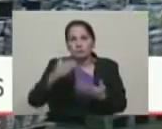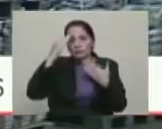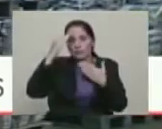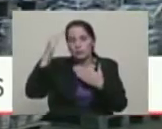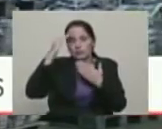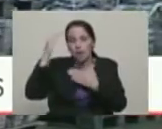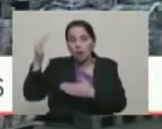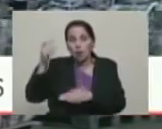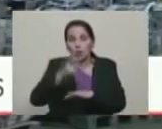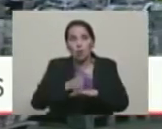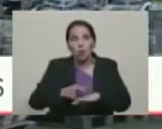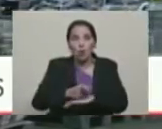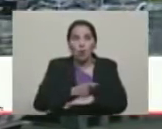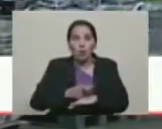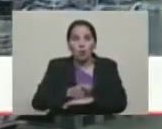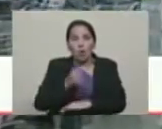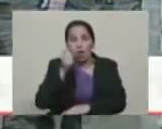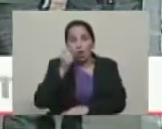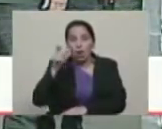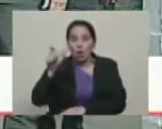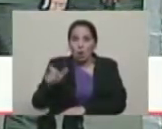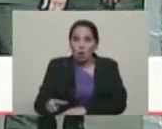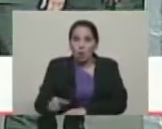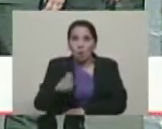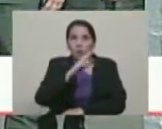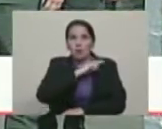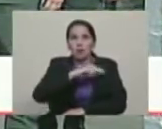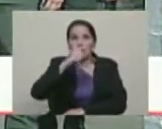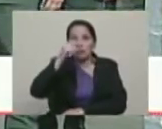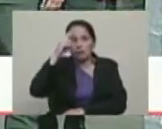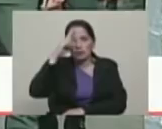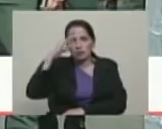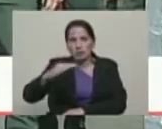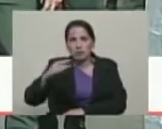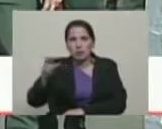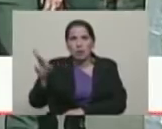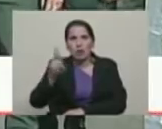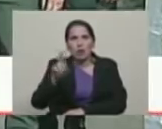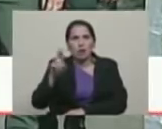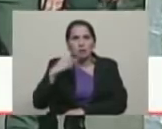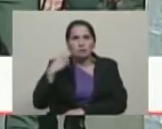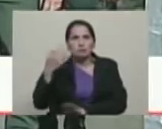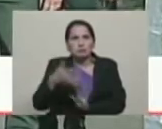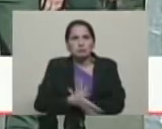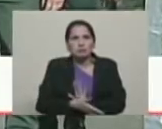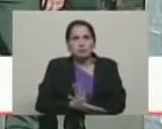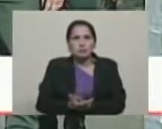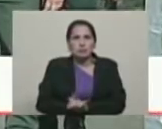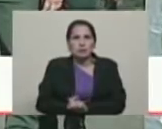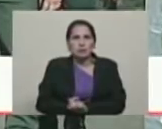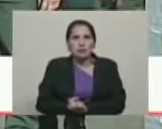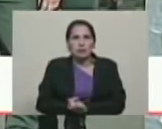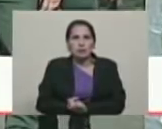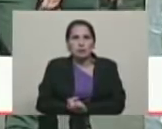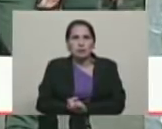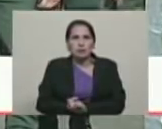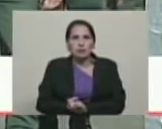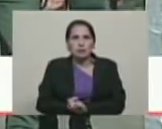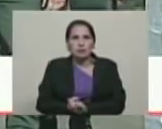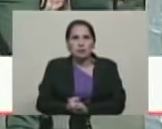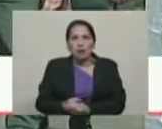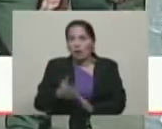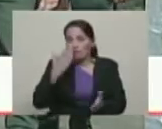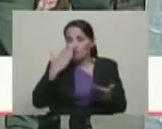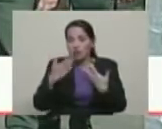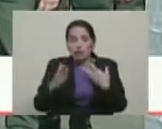gobernador rebelde, revolucionario, general Marcos Torres, ahí al frente de todas las tareas en el Estado de Aragua,